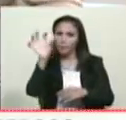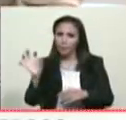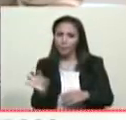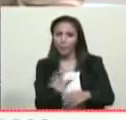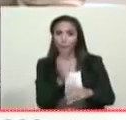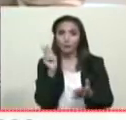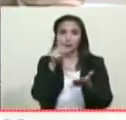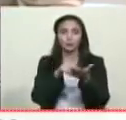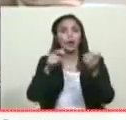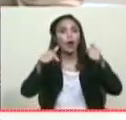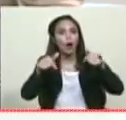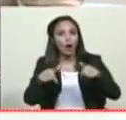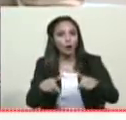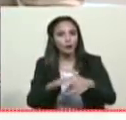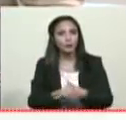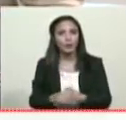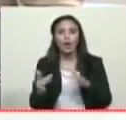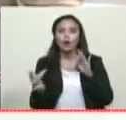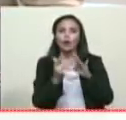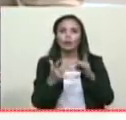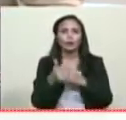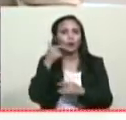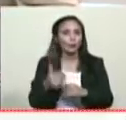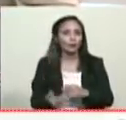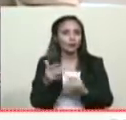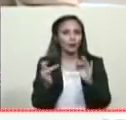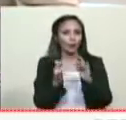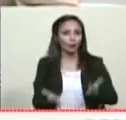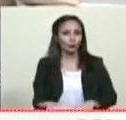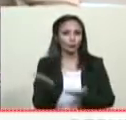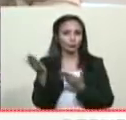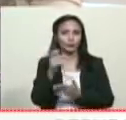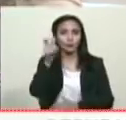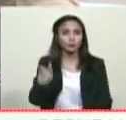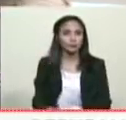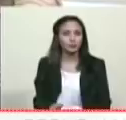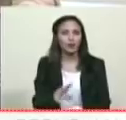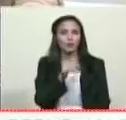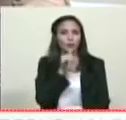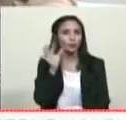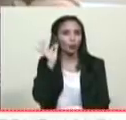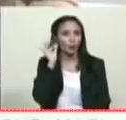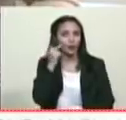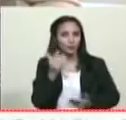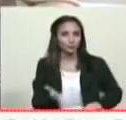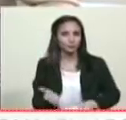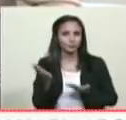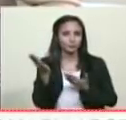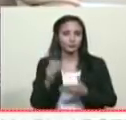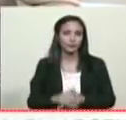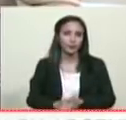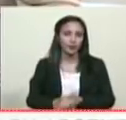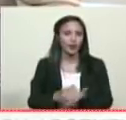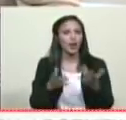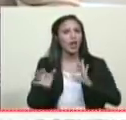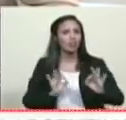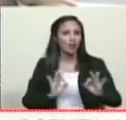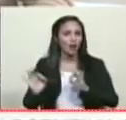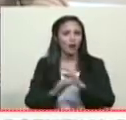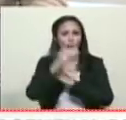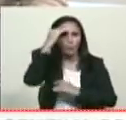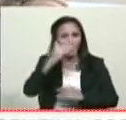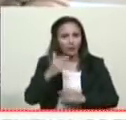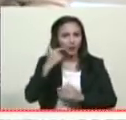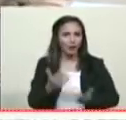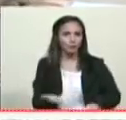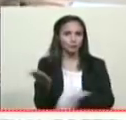En este momento, entonces, por ello nosotros vamos a hacer un contacto en directo con nuestra compañera María Jiménez. Ella se encuentra en el Teatro de la Academia Militar,